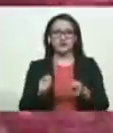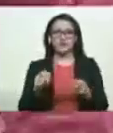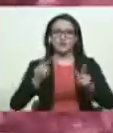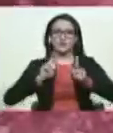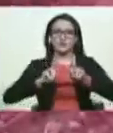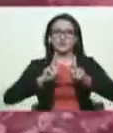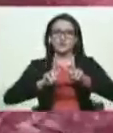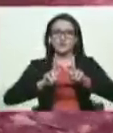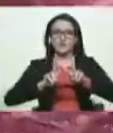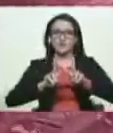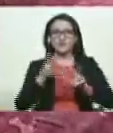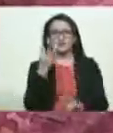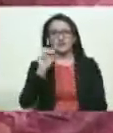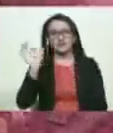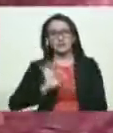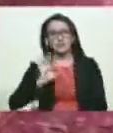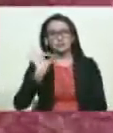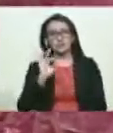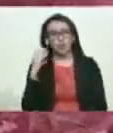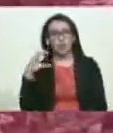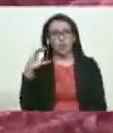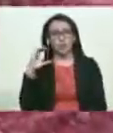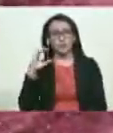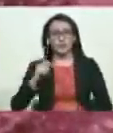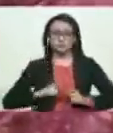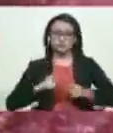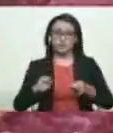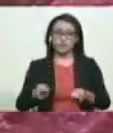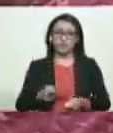al 30 por ciento de los colombianos